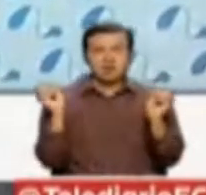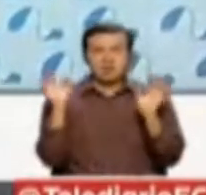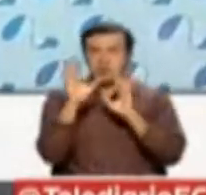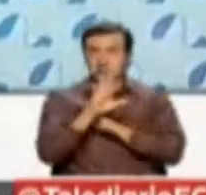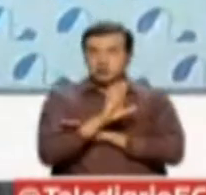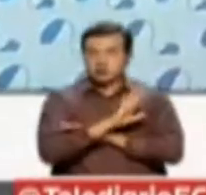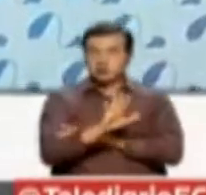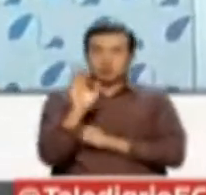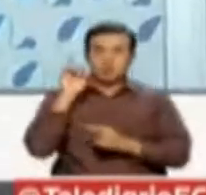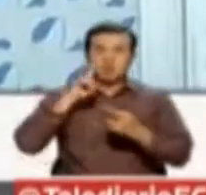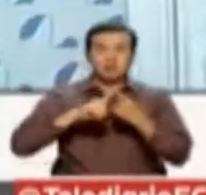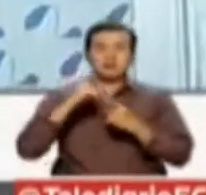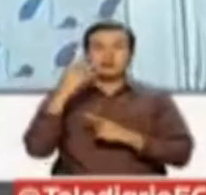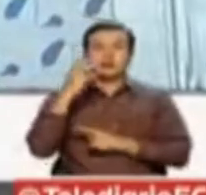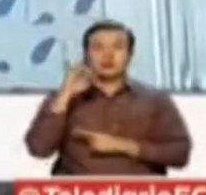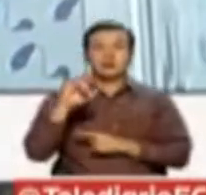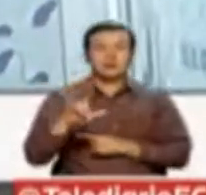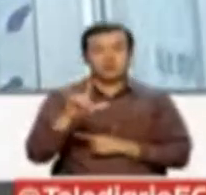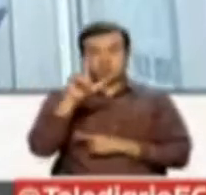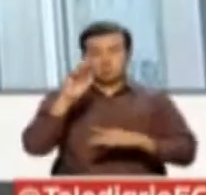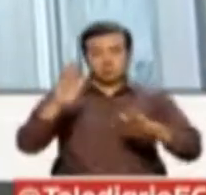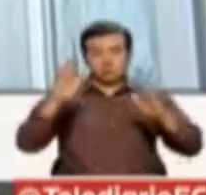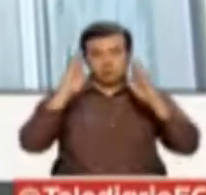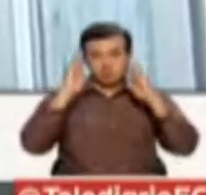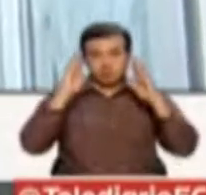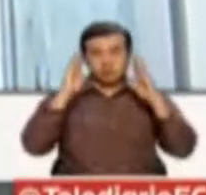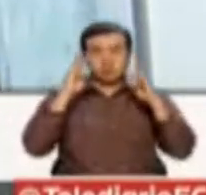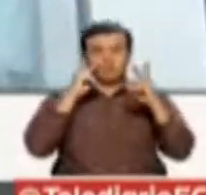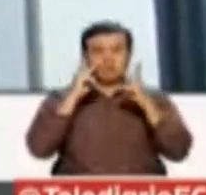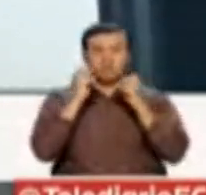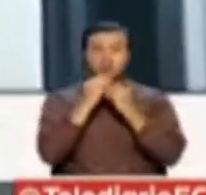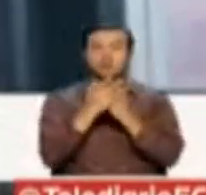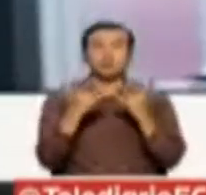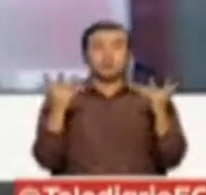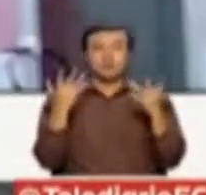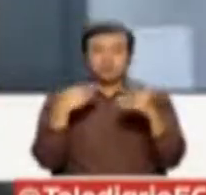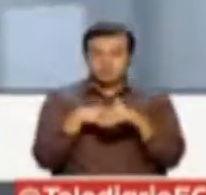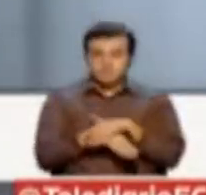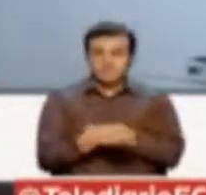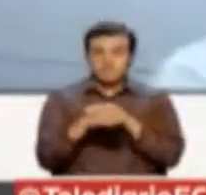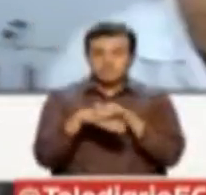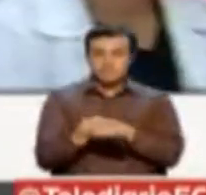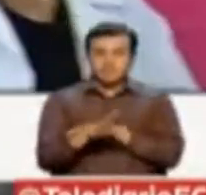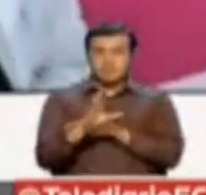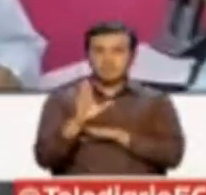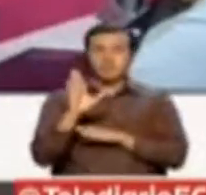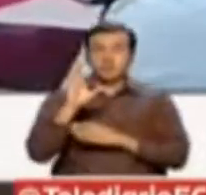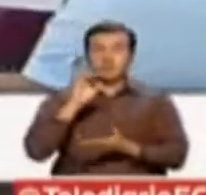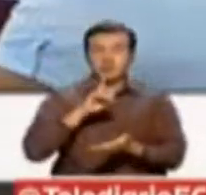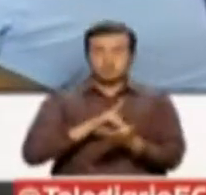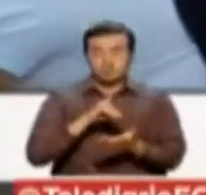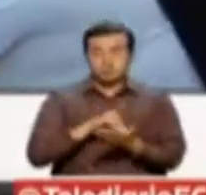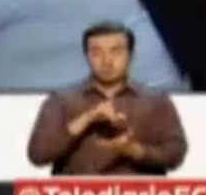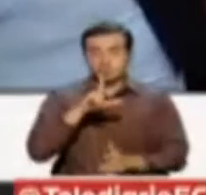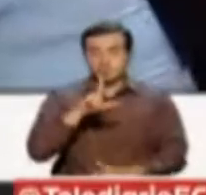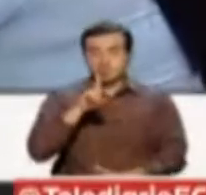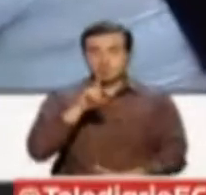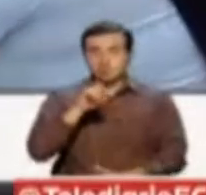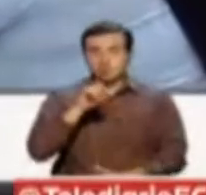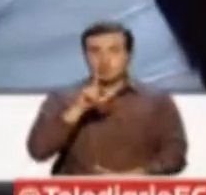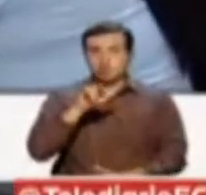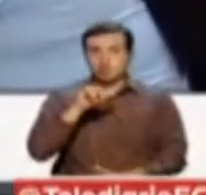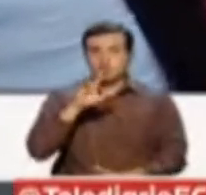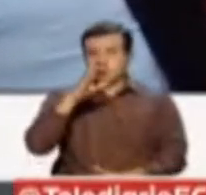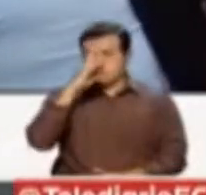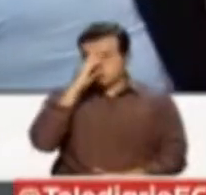hasta el 15 de julio póngale mucha atención vamos en este momento ingresar carlitos este es el consultorio de esta la autora logra ronquillo doctora muy buenos